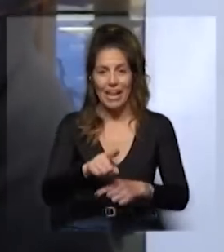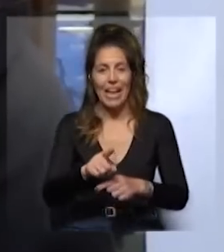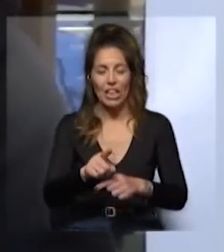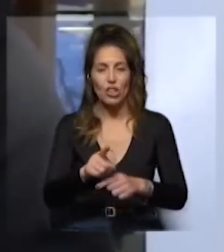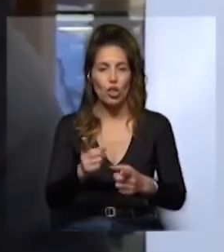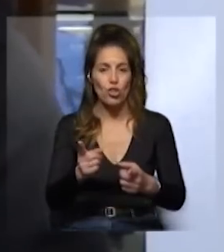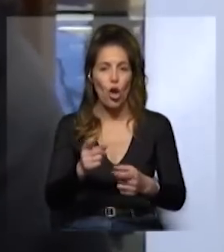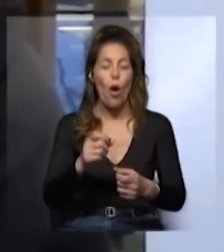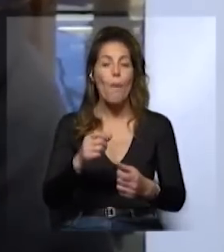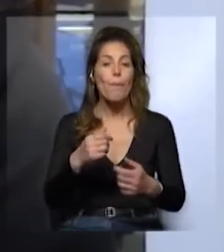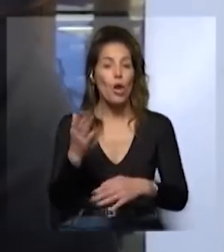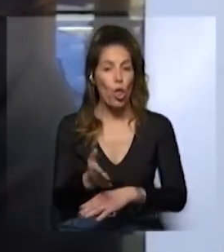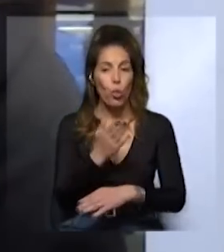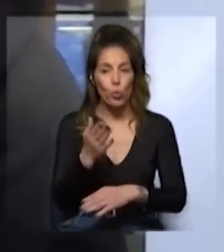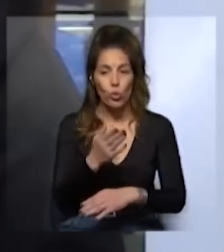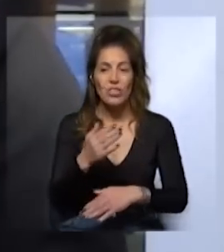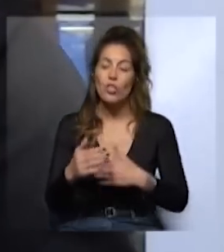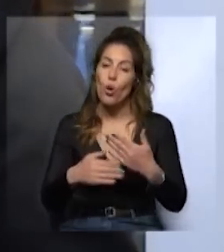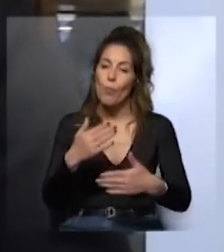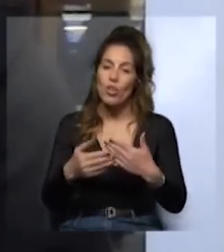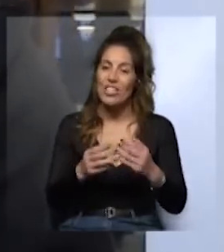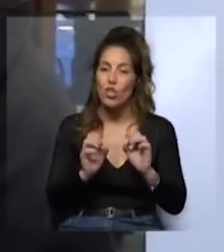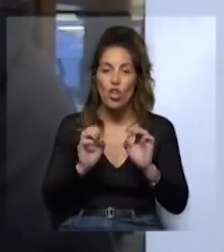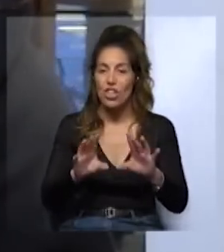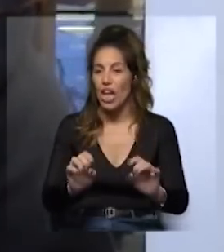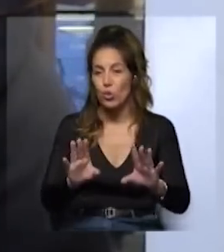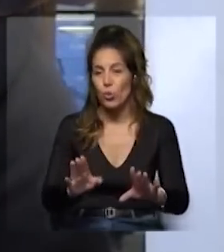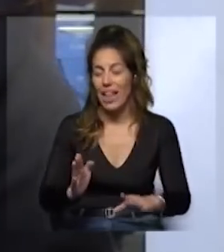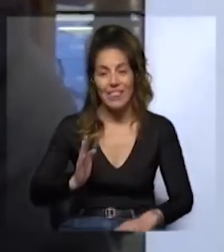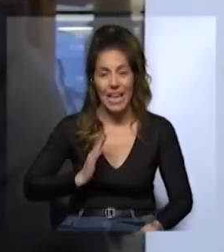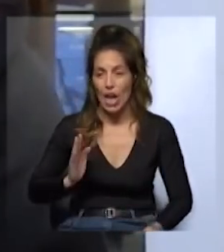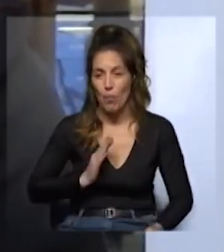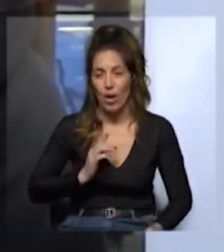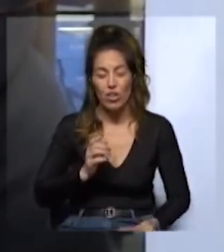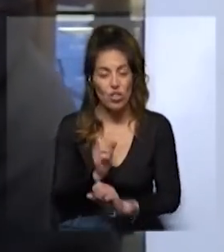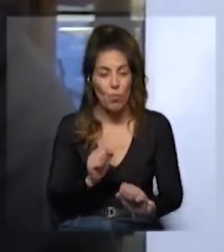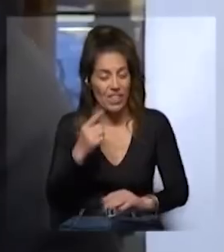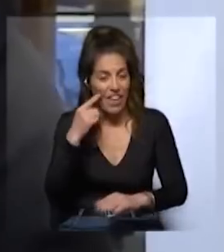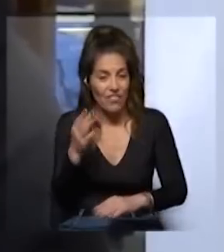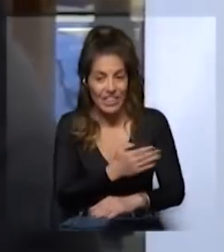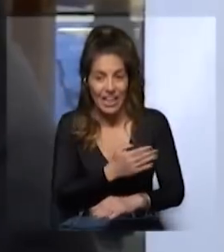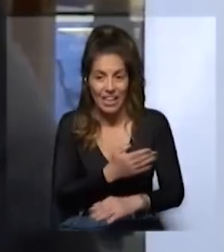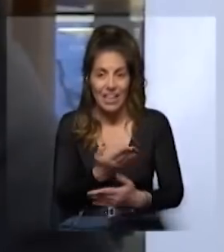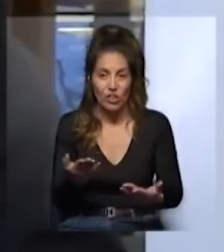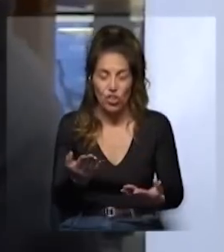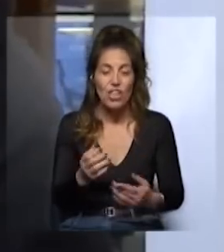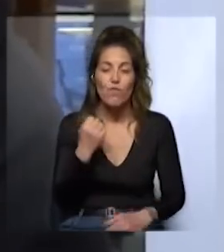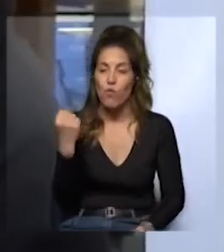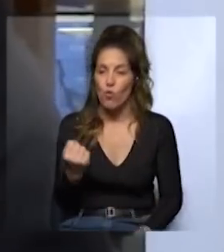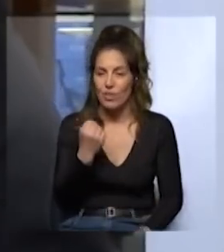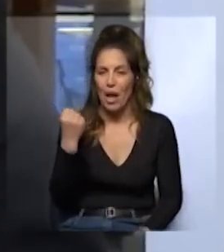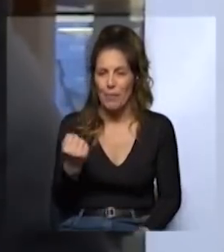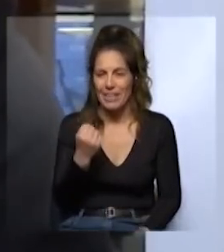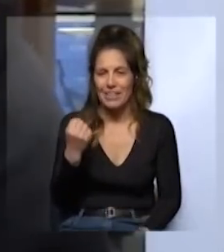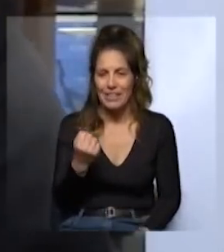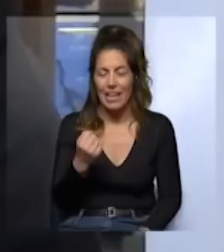menstruar siendo que esta es un proceso fisiológico natural que es este Inevitable y cuyo gasto es optativo consideramos fundamental que